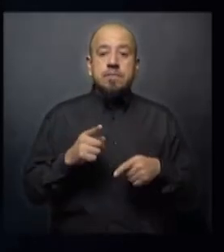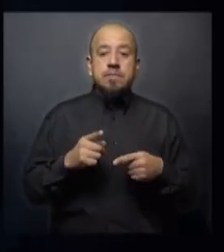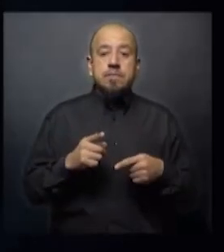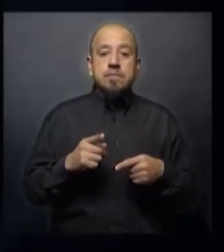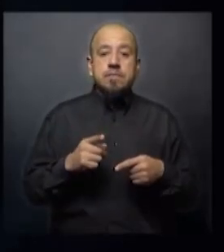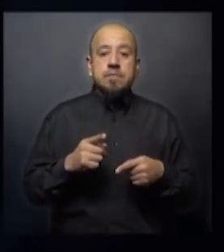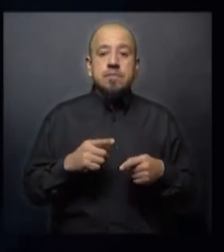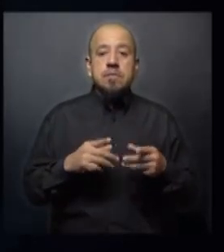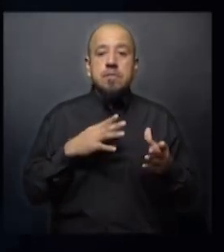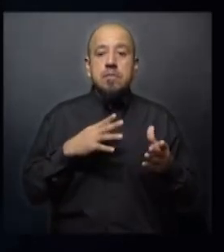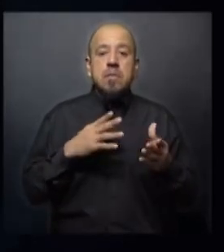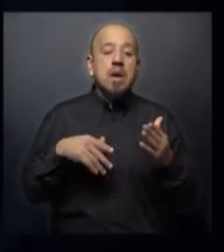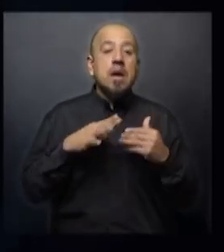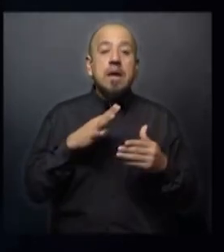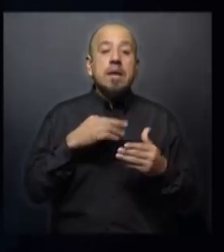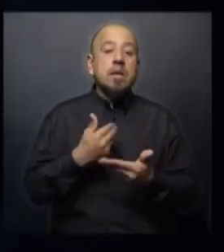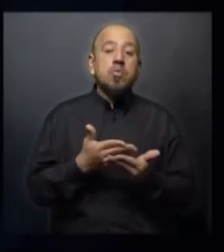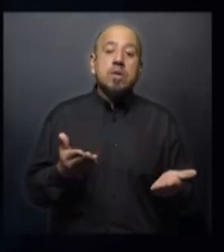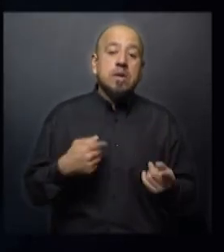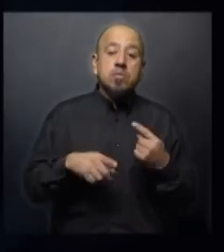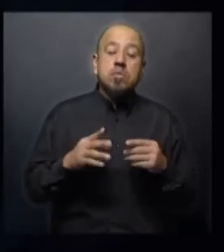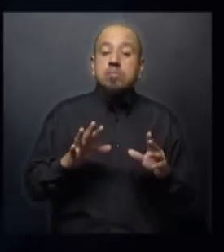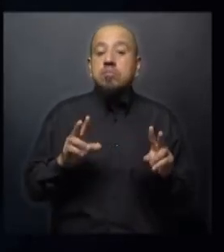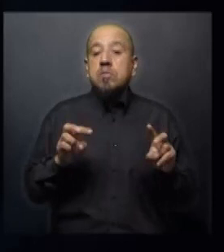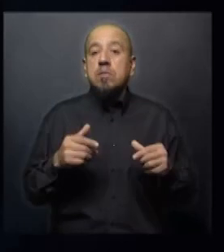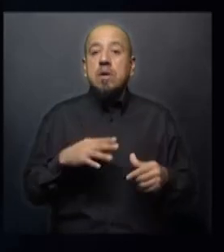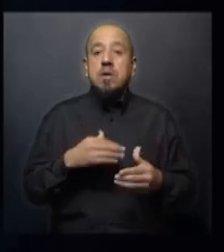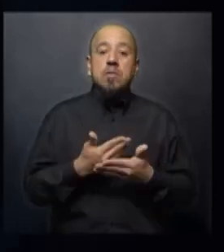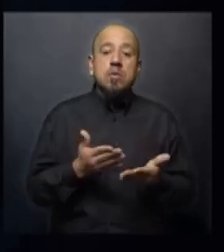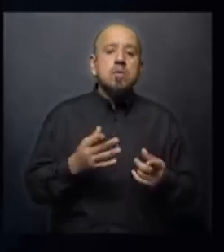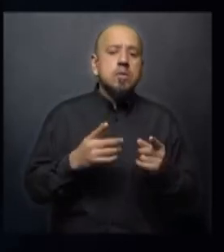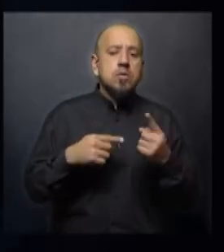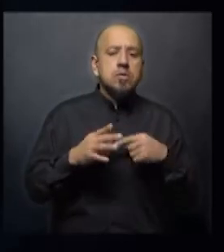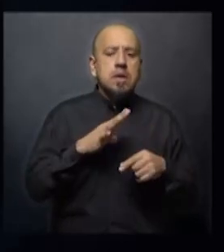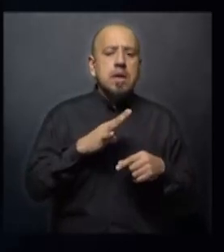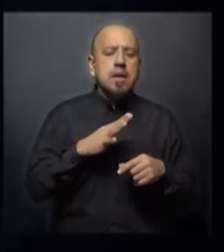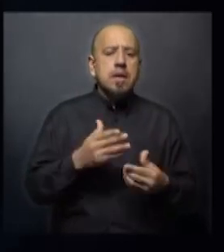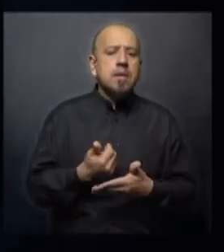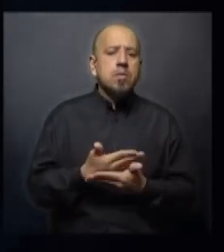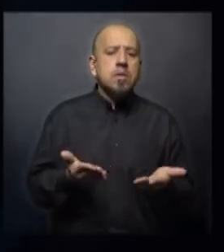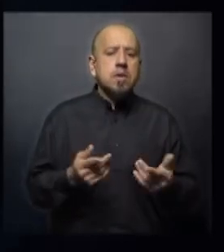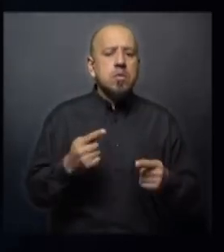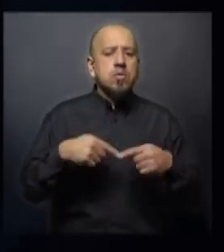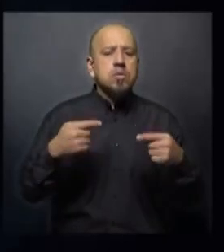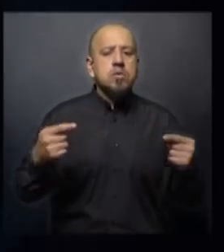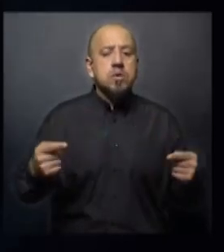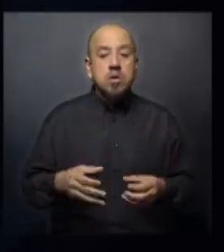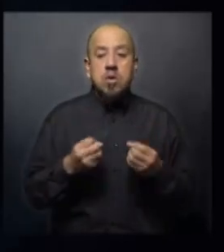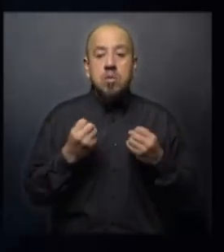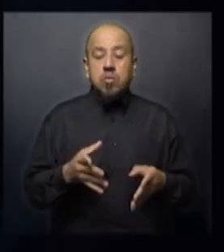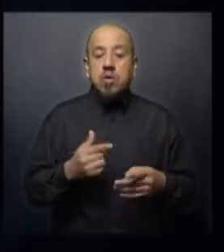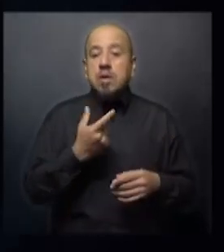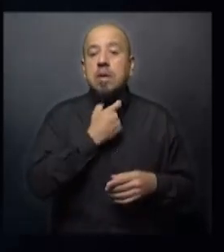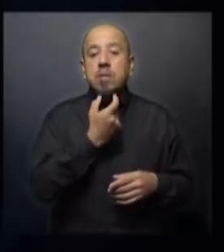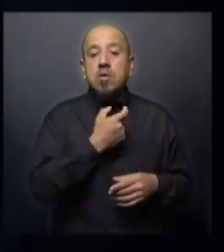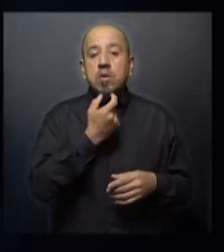que a veces sí está muy atada la idea de que bueno que hay que Mostrar resultados entonces como que hay mucho que Mostrar resultados porque la